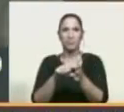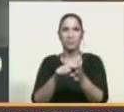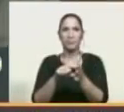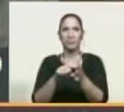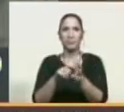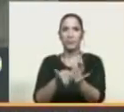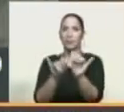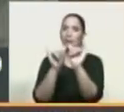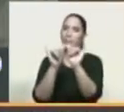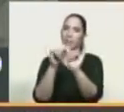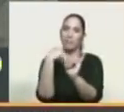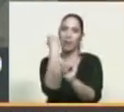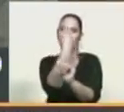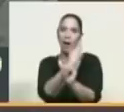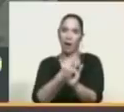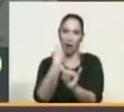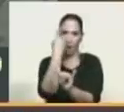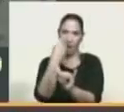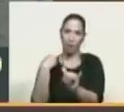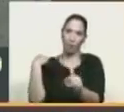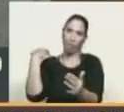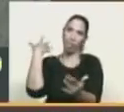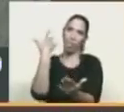mismas caras de toda la vida.